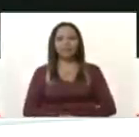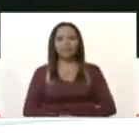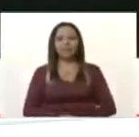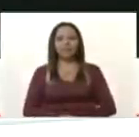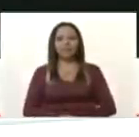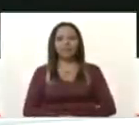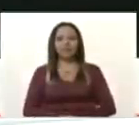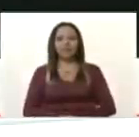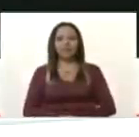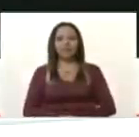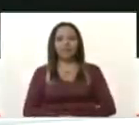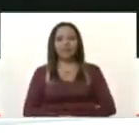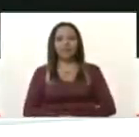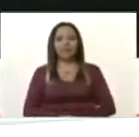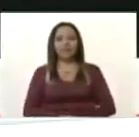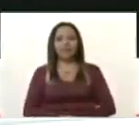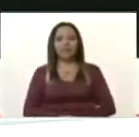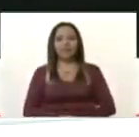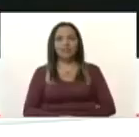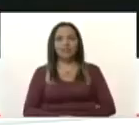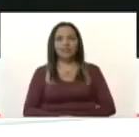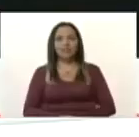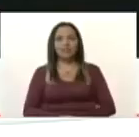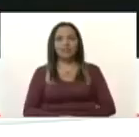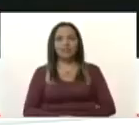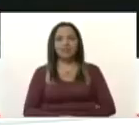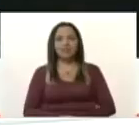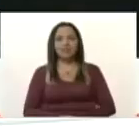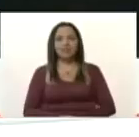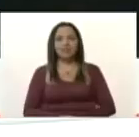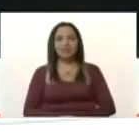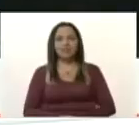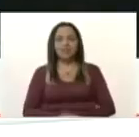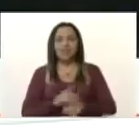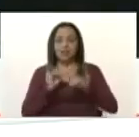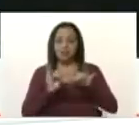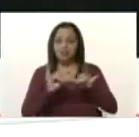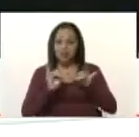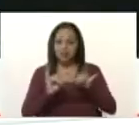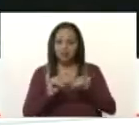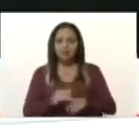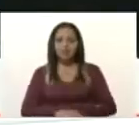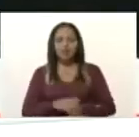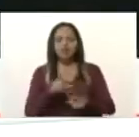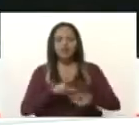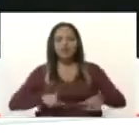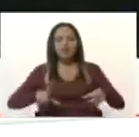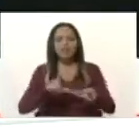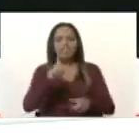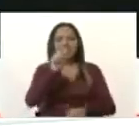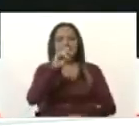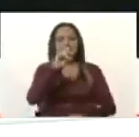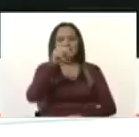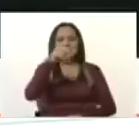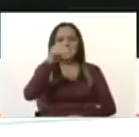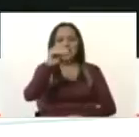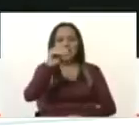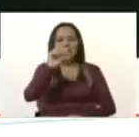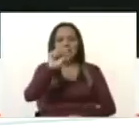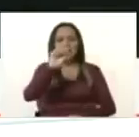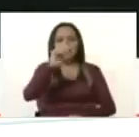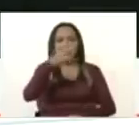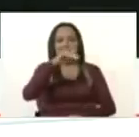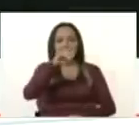la Silita, ahí Cojedes, precisamente en Tinaquillo, la tierra que vio